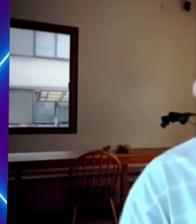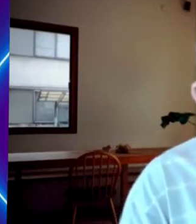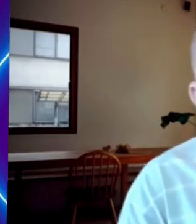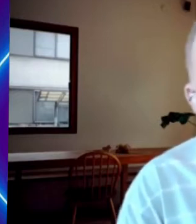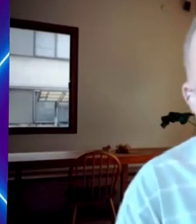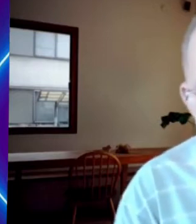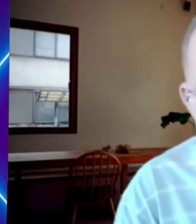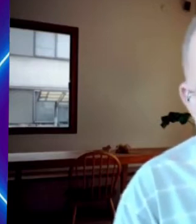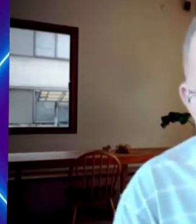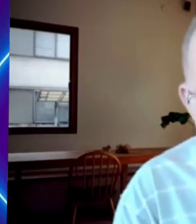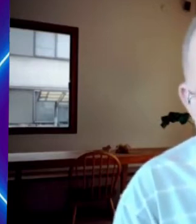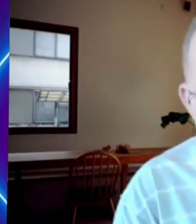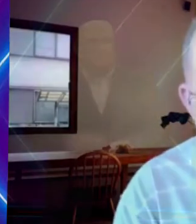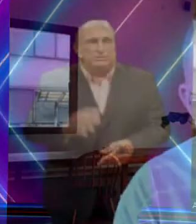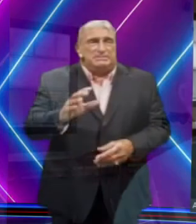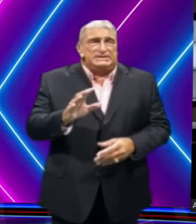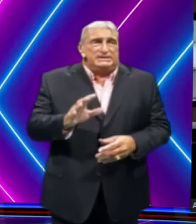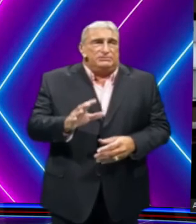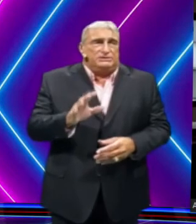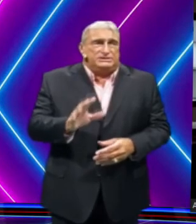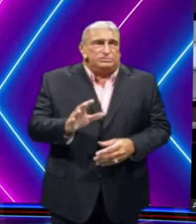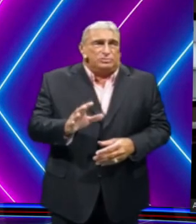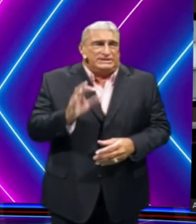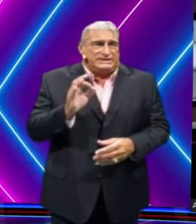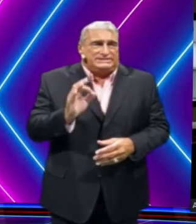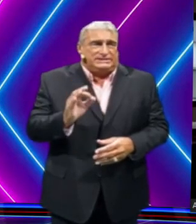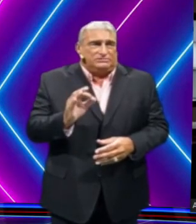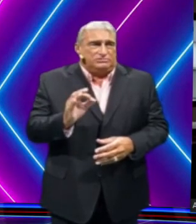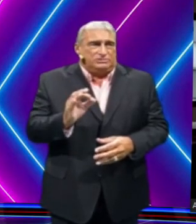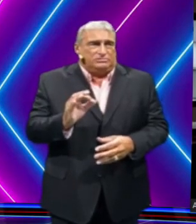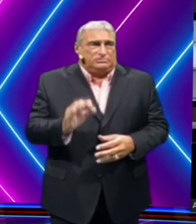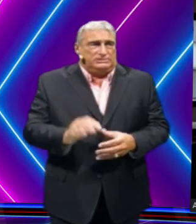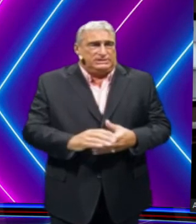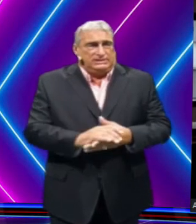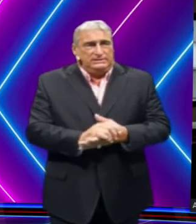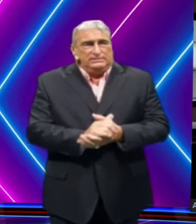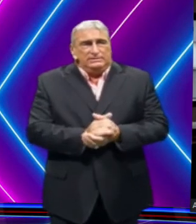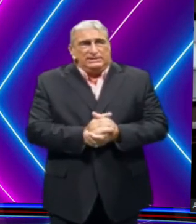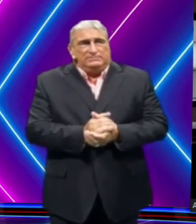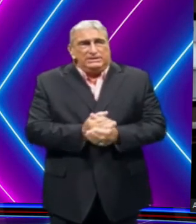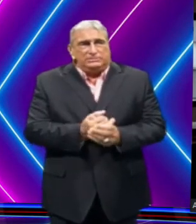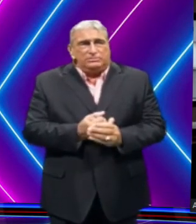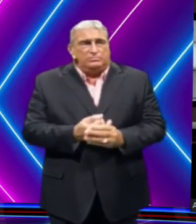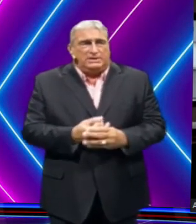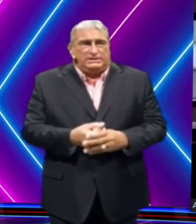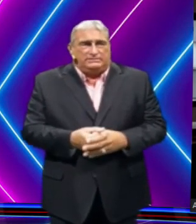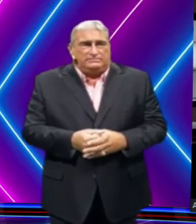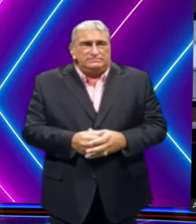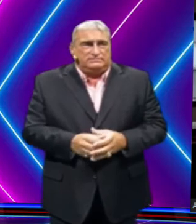a comprar. Sí, porque aparte se habló de 145, dijo el ministro